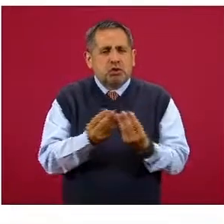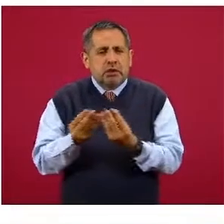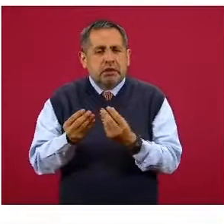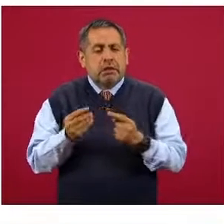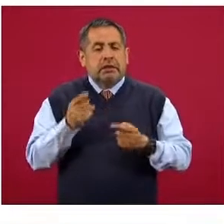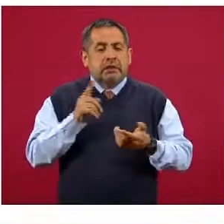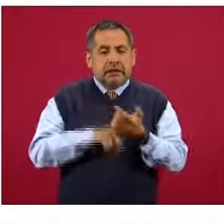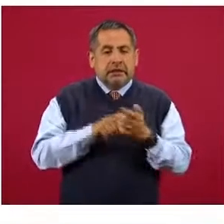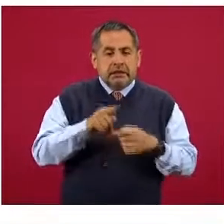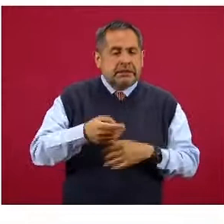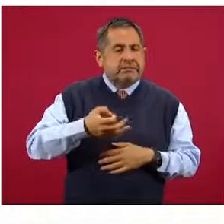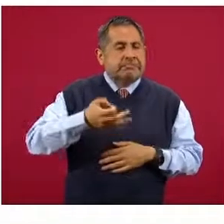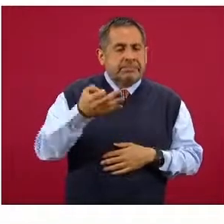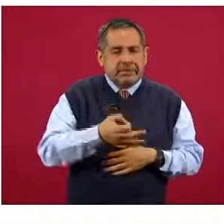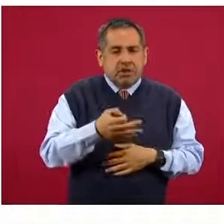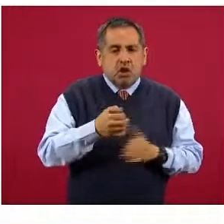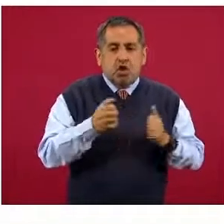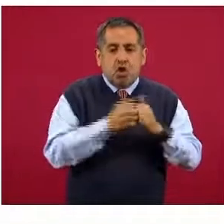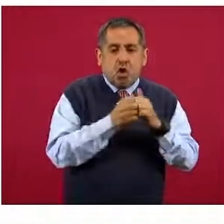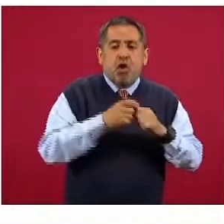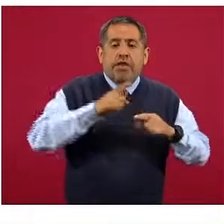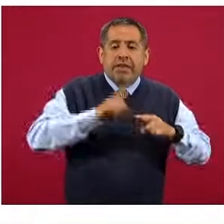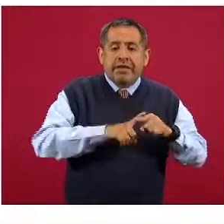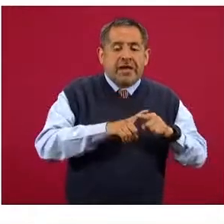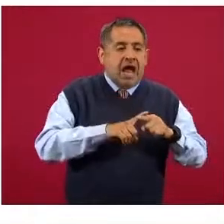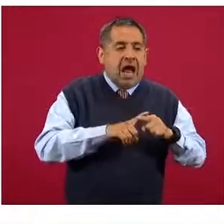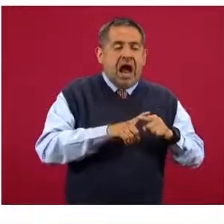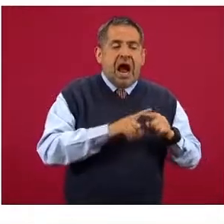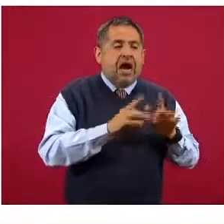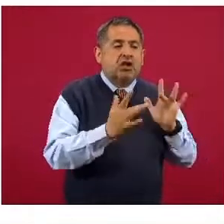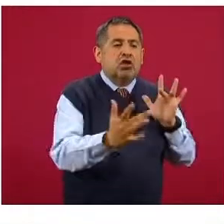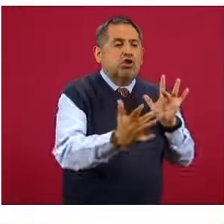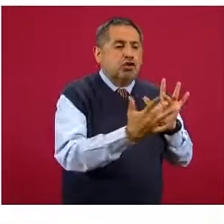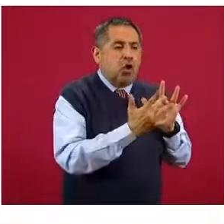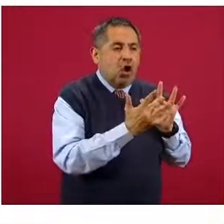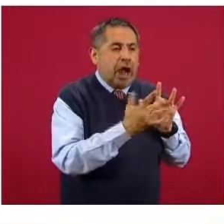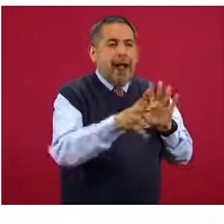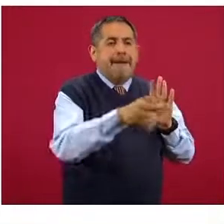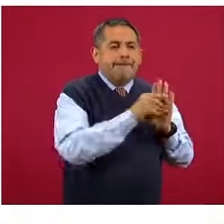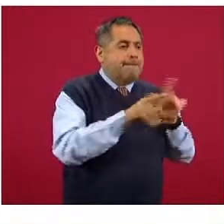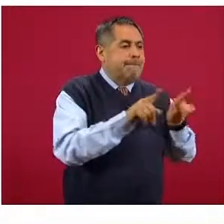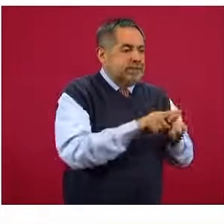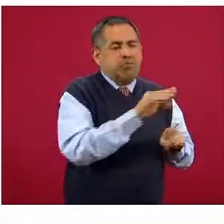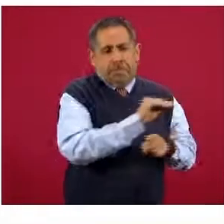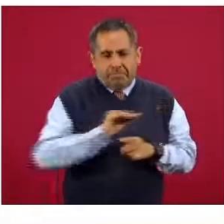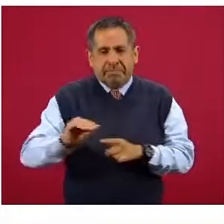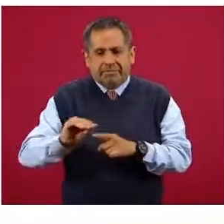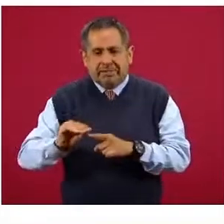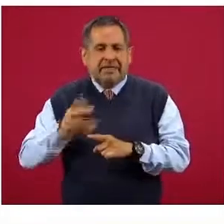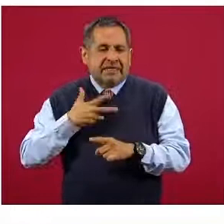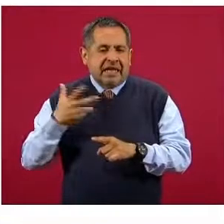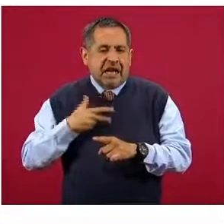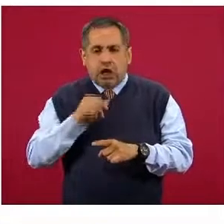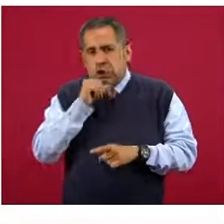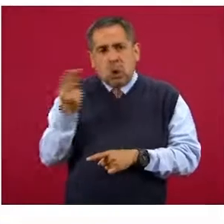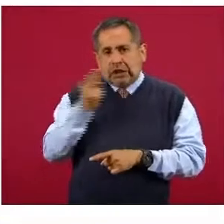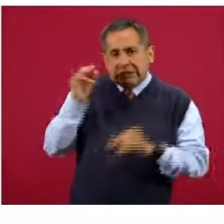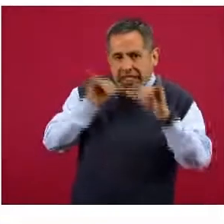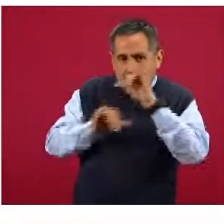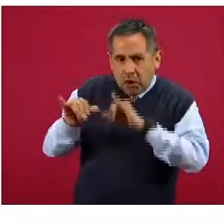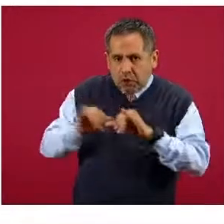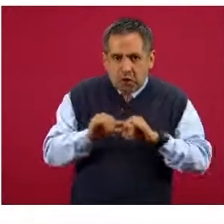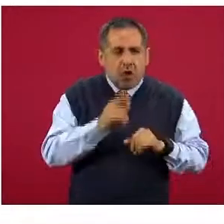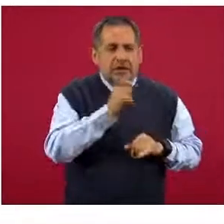momento se han confirmado por la vía de la asociación o la dictaminación epidemiológica, pero podemos